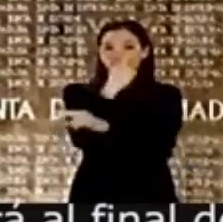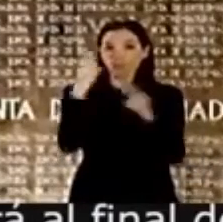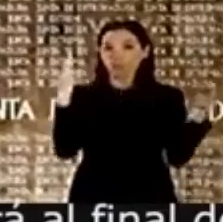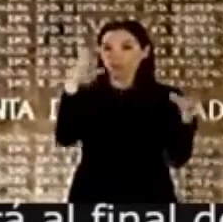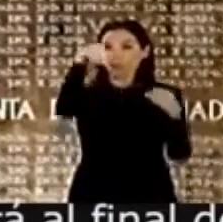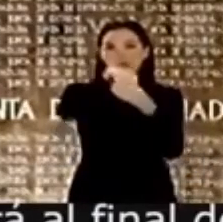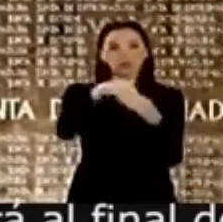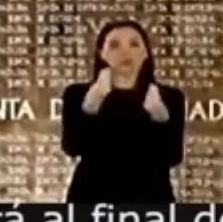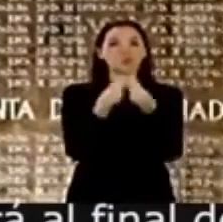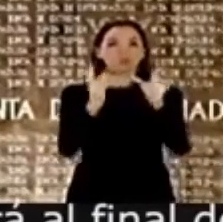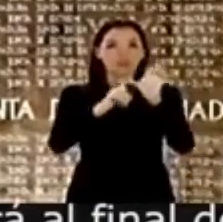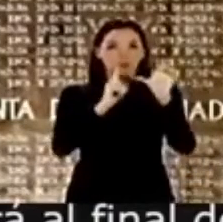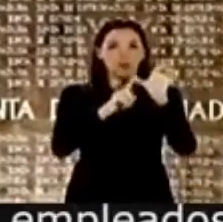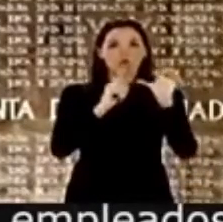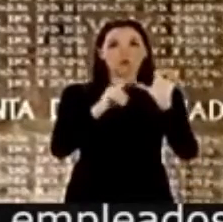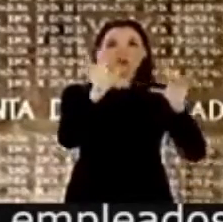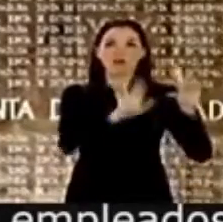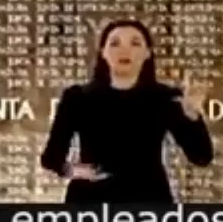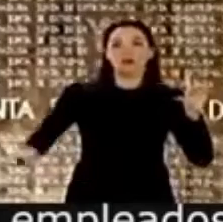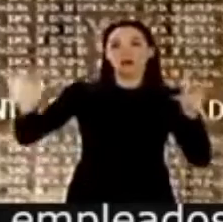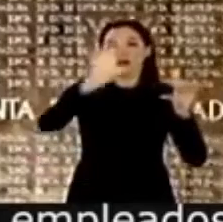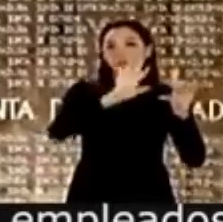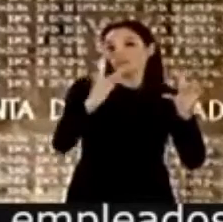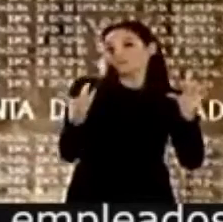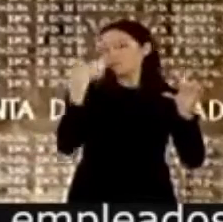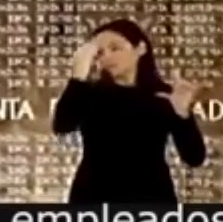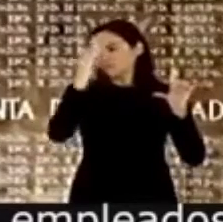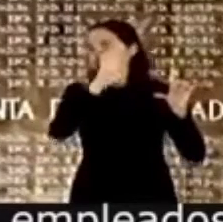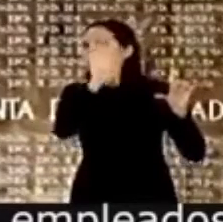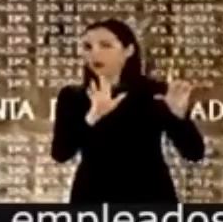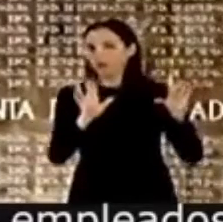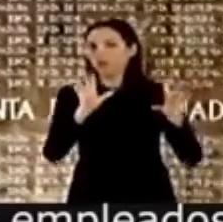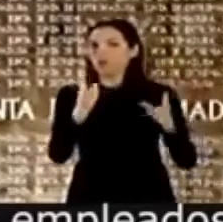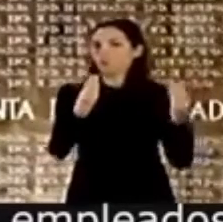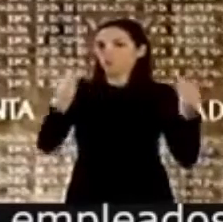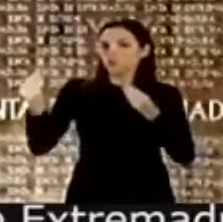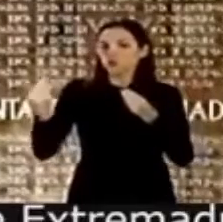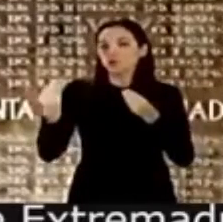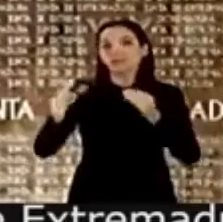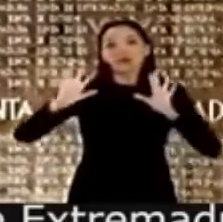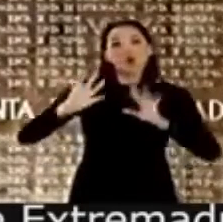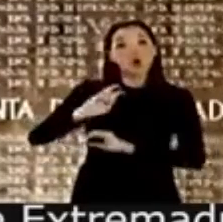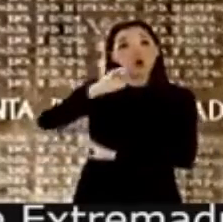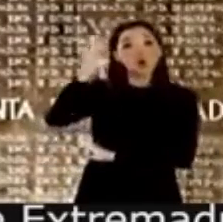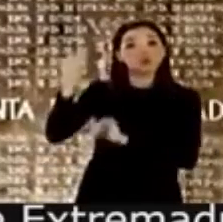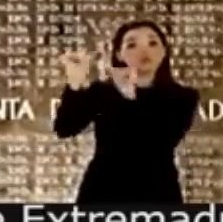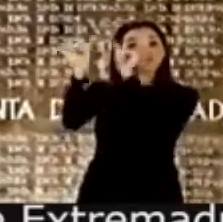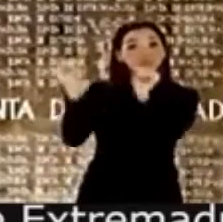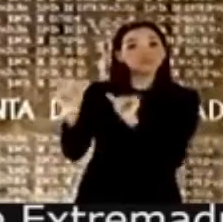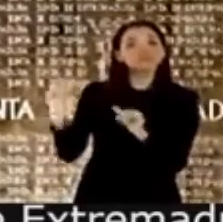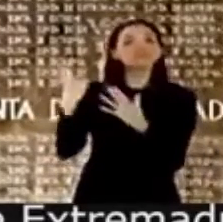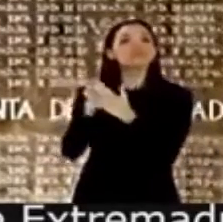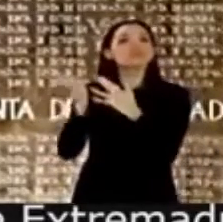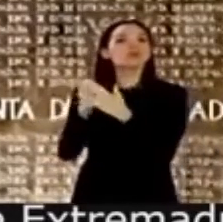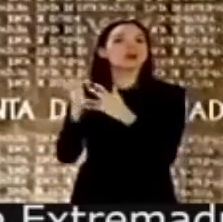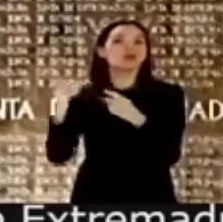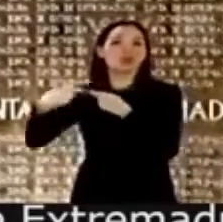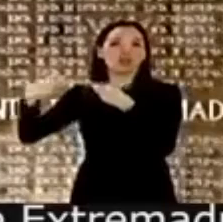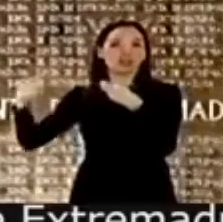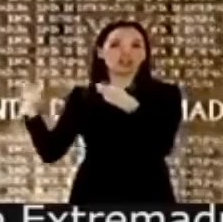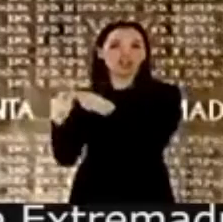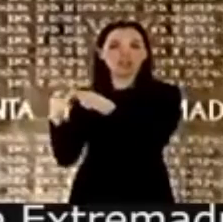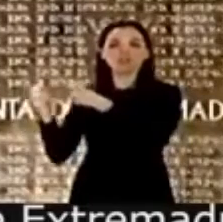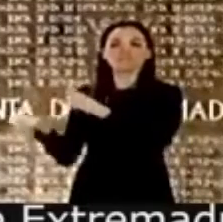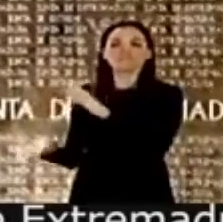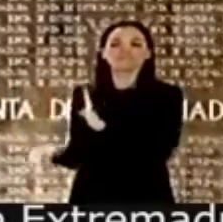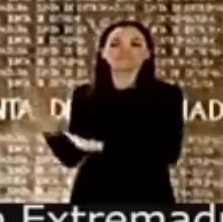Administración, que tiene Extremadura, que pueden parecer muchos. Hay otros modelos donde más de la mitad de la educación es concertada.